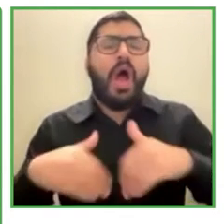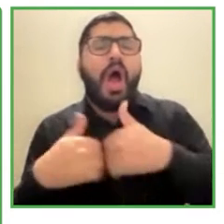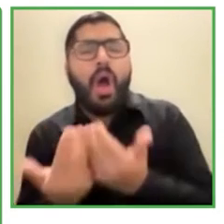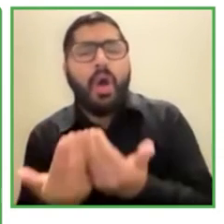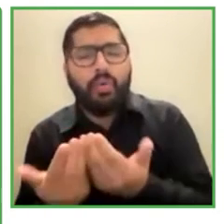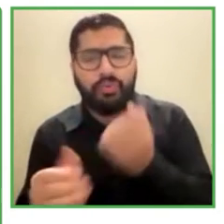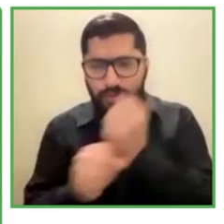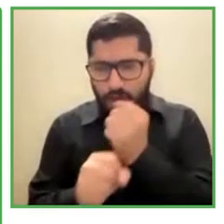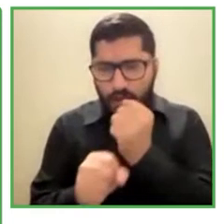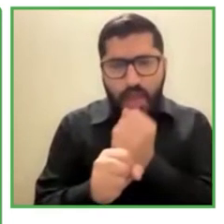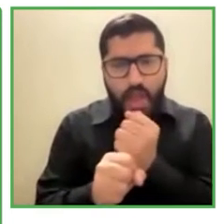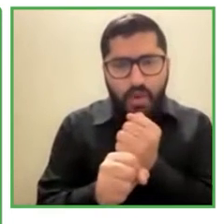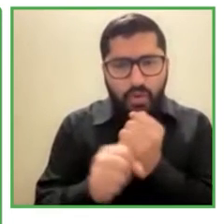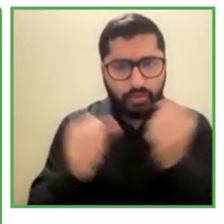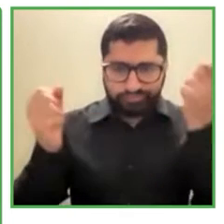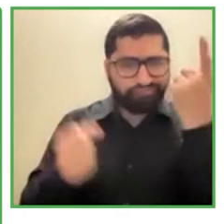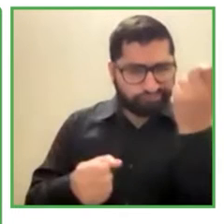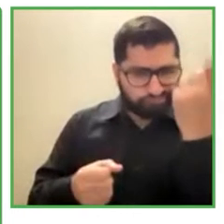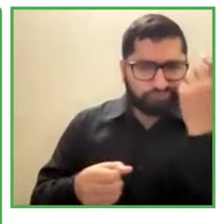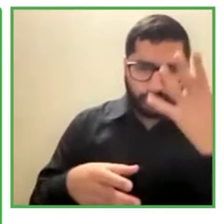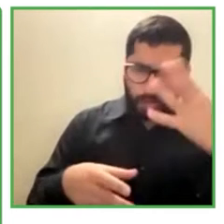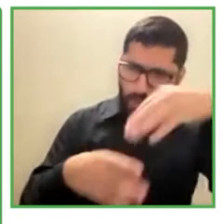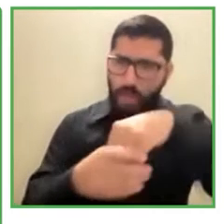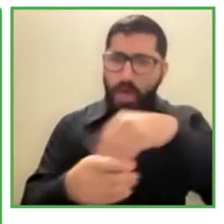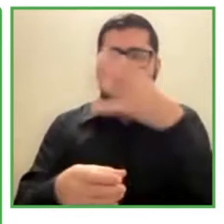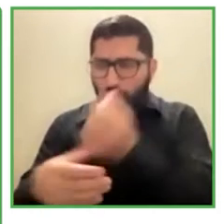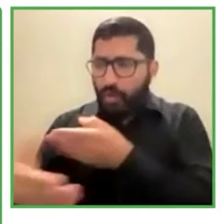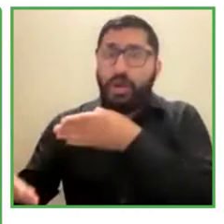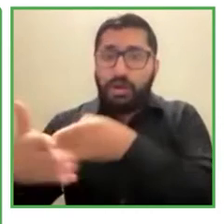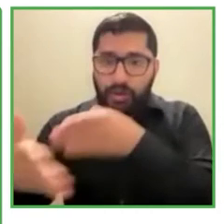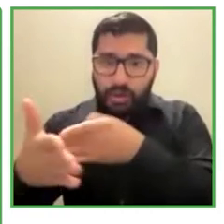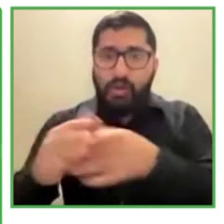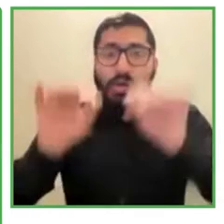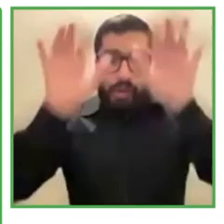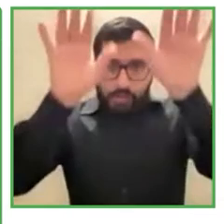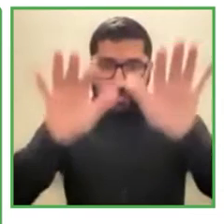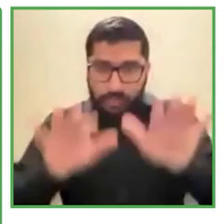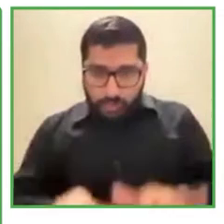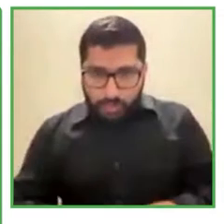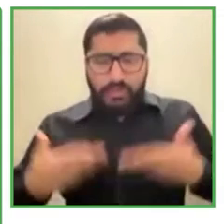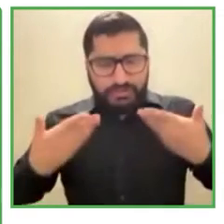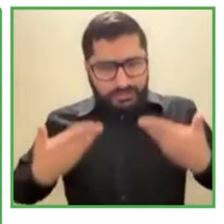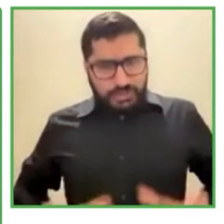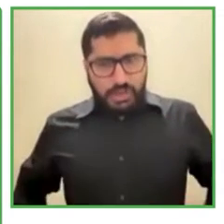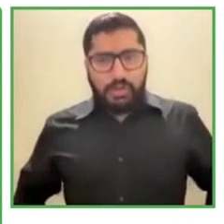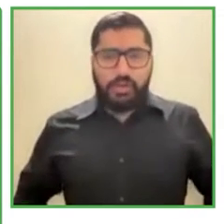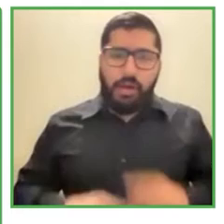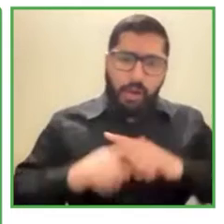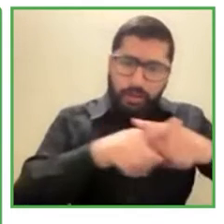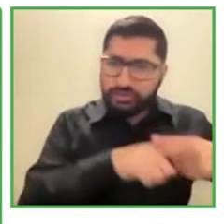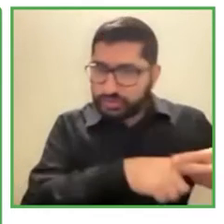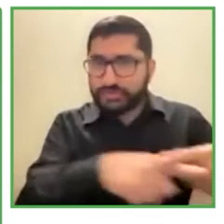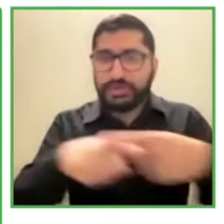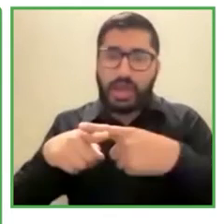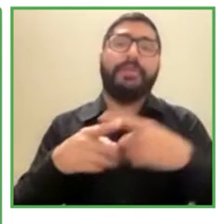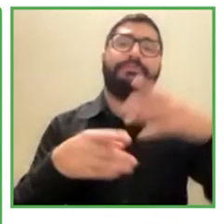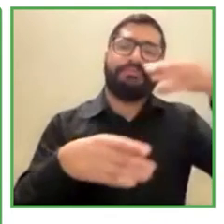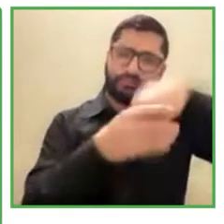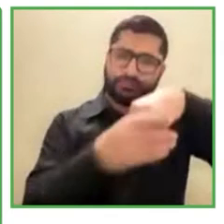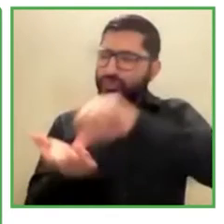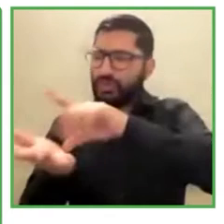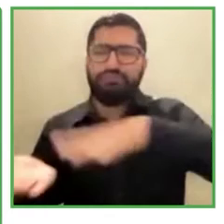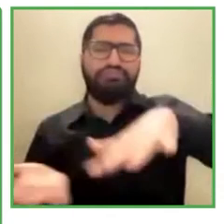digitales, barreras físicas y sociales, y en conjunto, en el lugar de trabajo y en el lugar de los negocios, siempre enfrentamos barreras